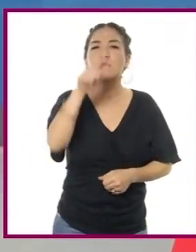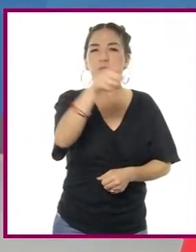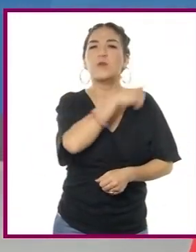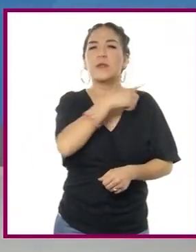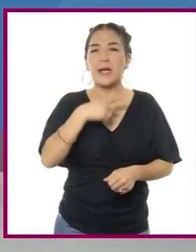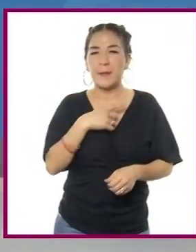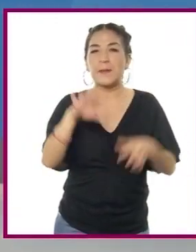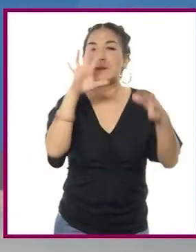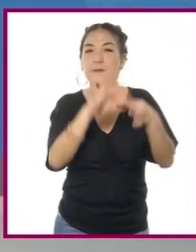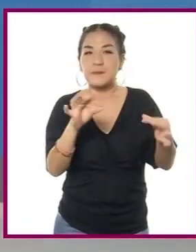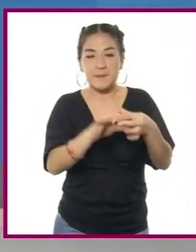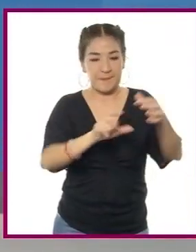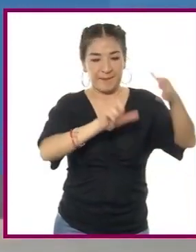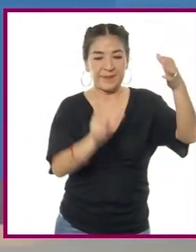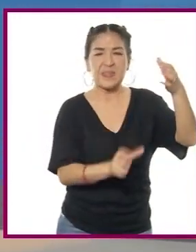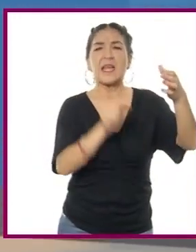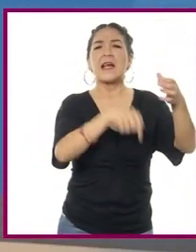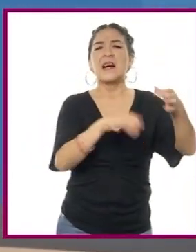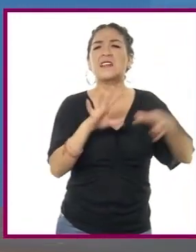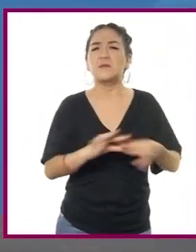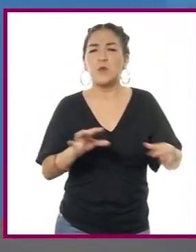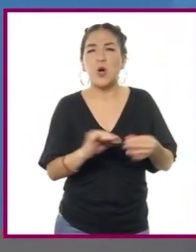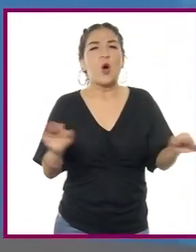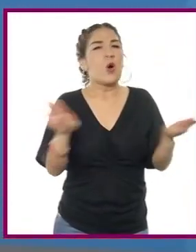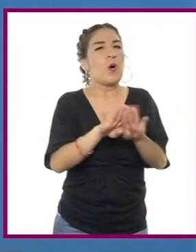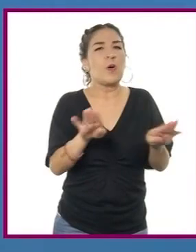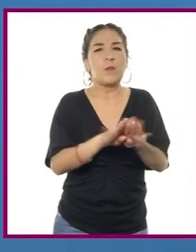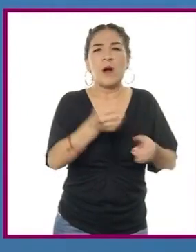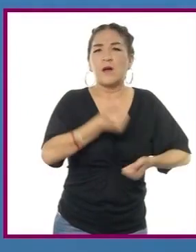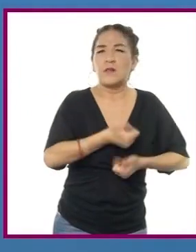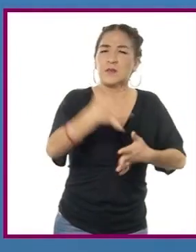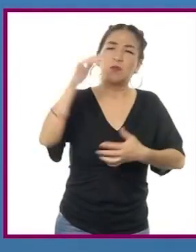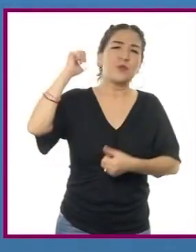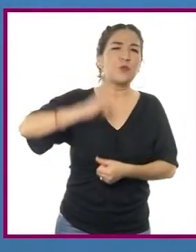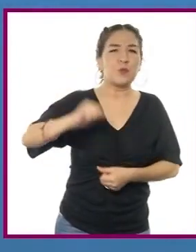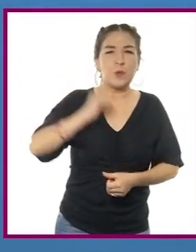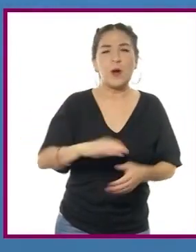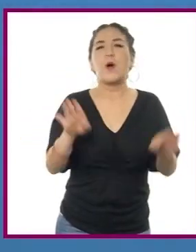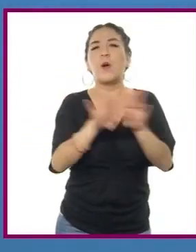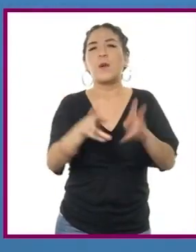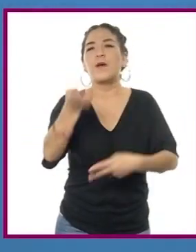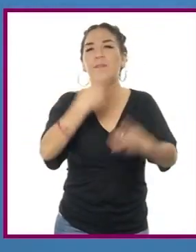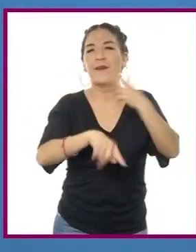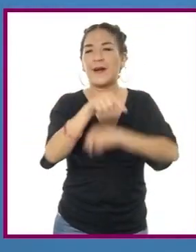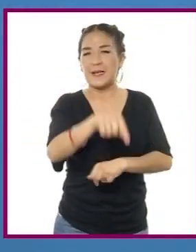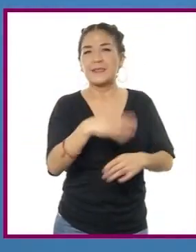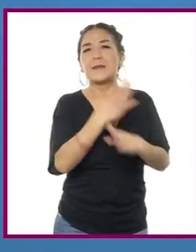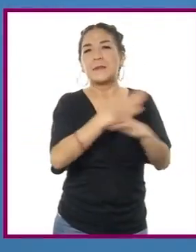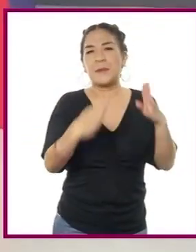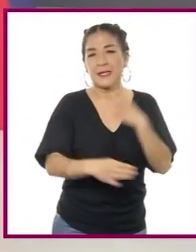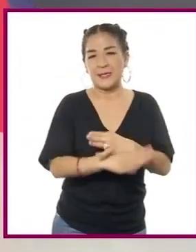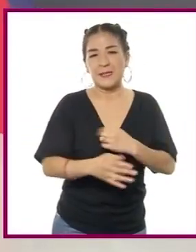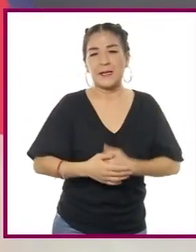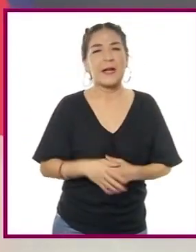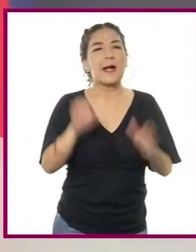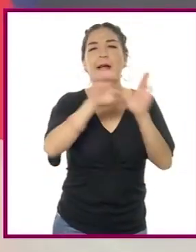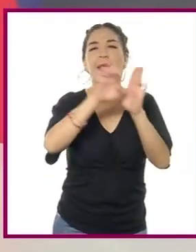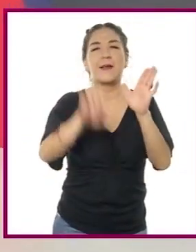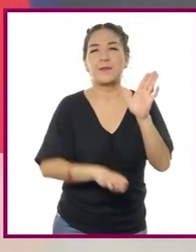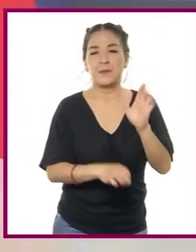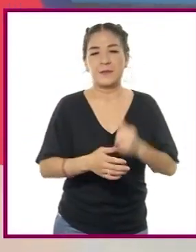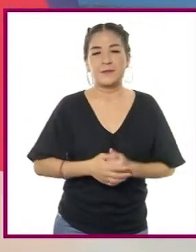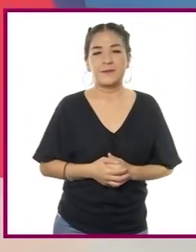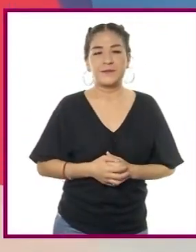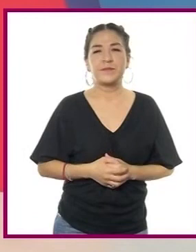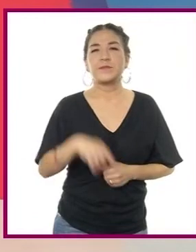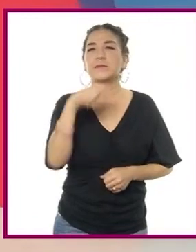un apartado en el que expliquen cómo se transportaban y o producían los ingredientes. Es decir, en